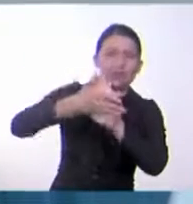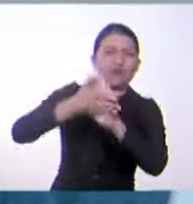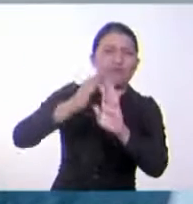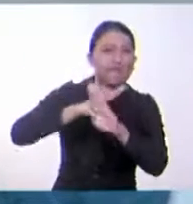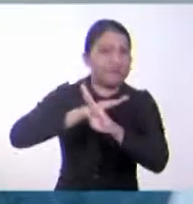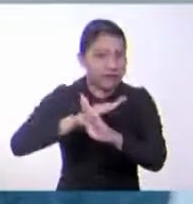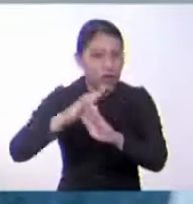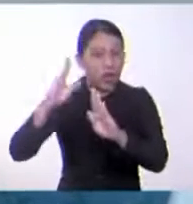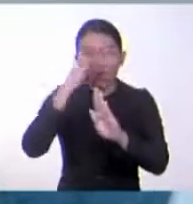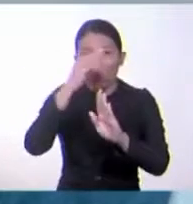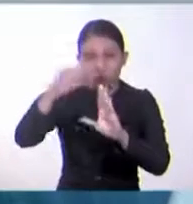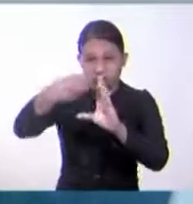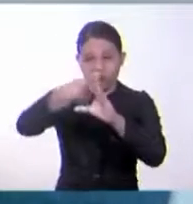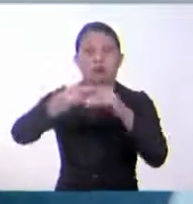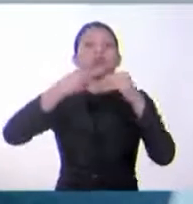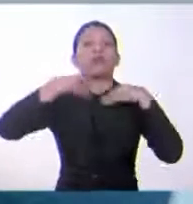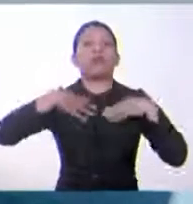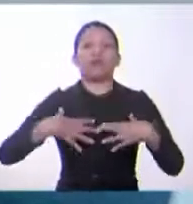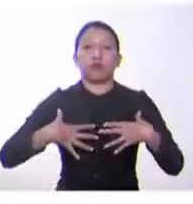que entren a los pulmones.